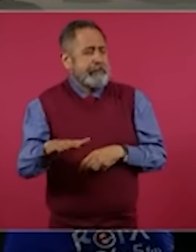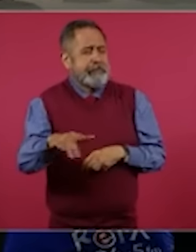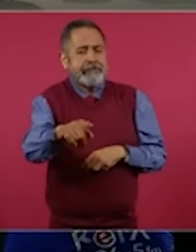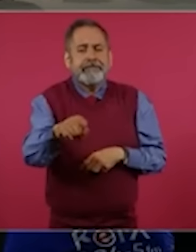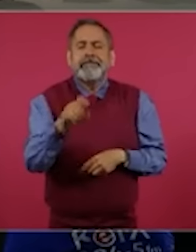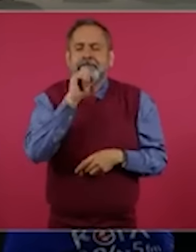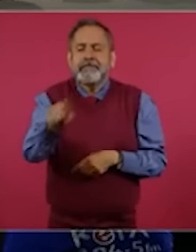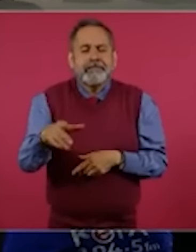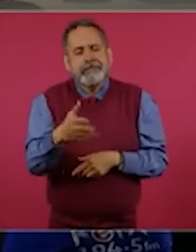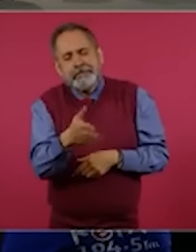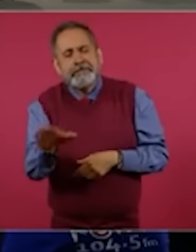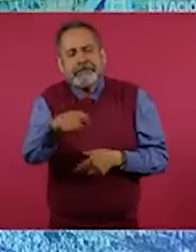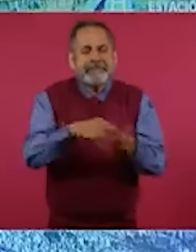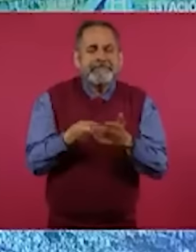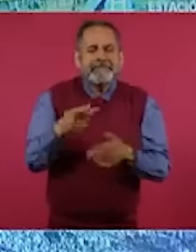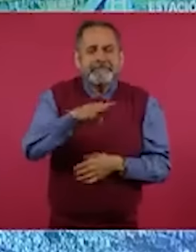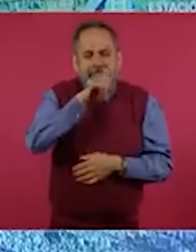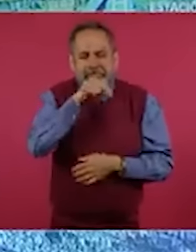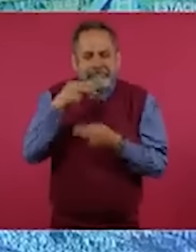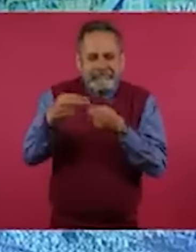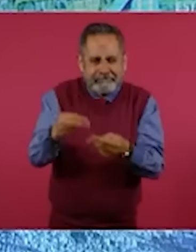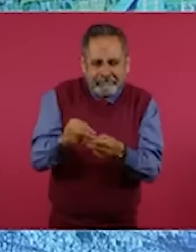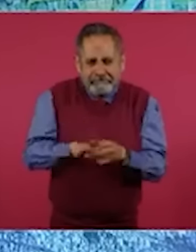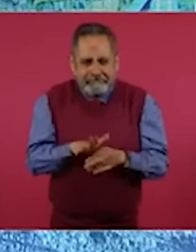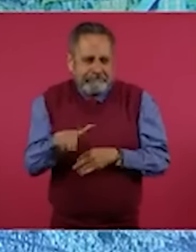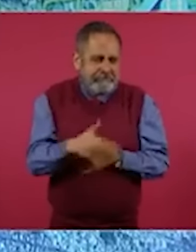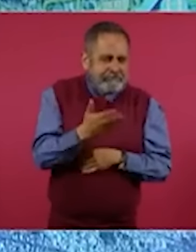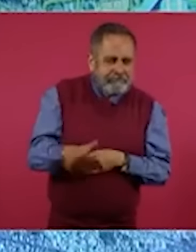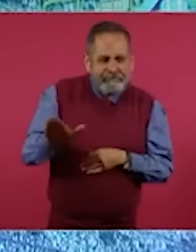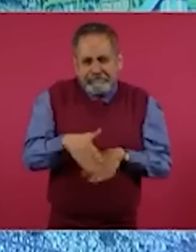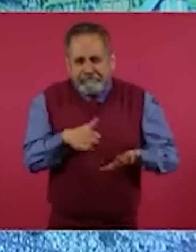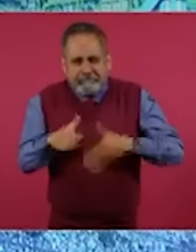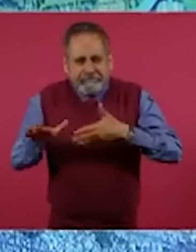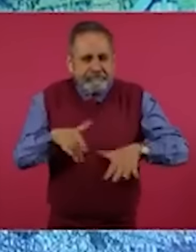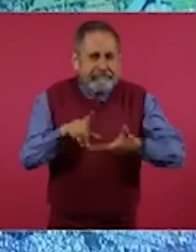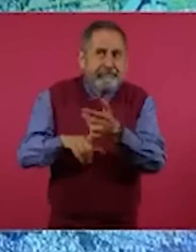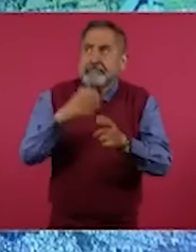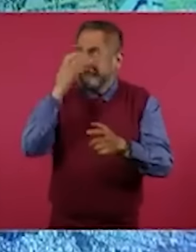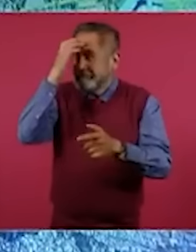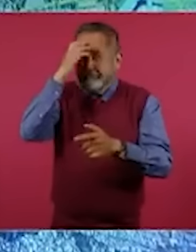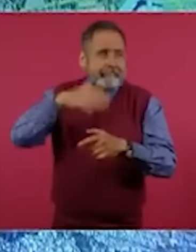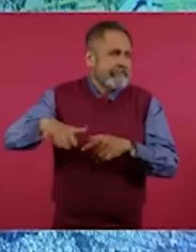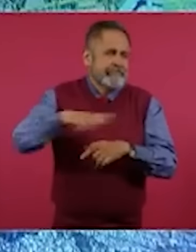estos senderos, de verdad vale mucho la pena reconocer el bosque